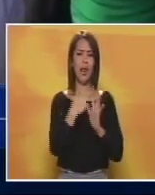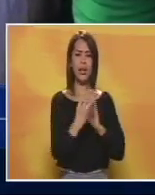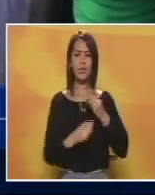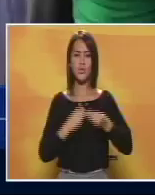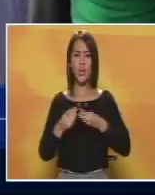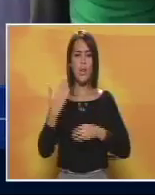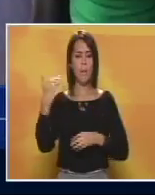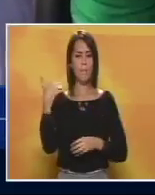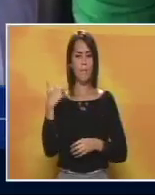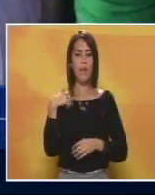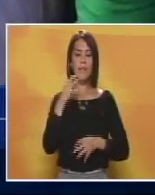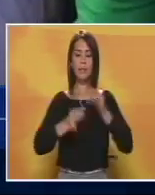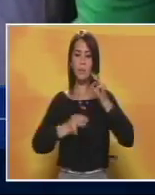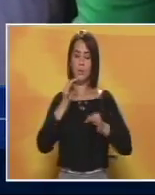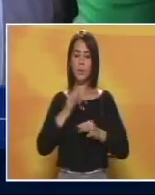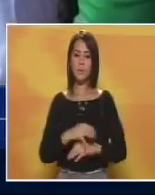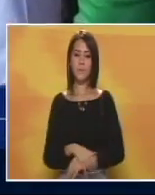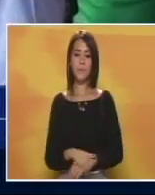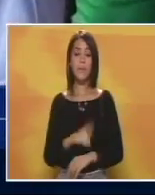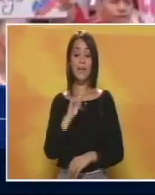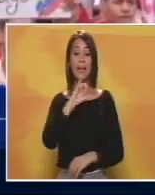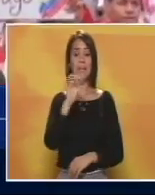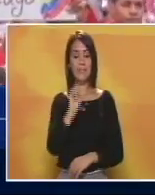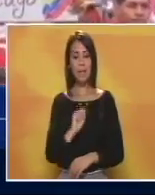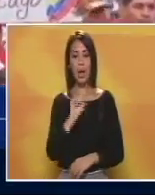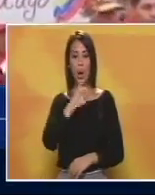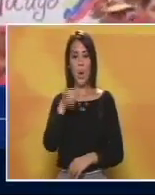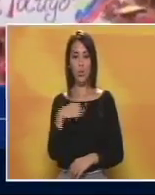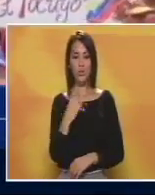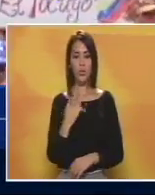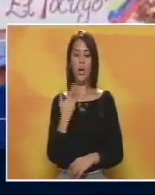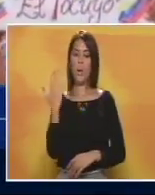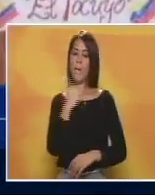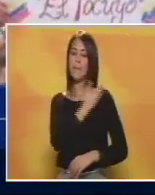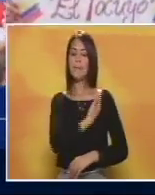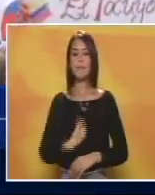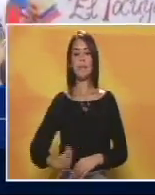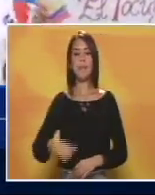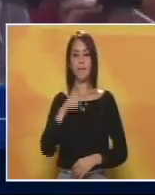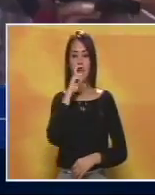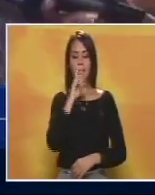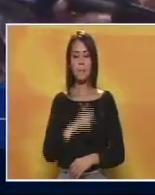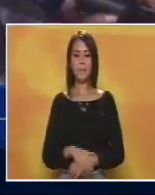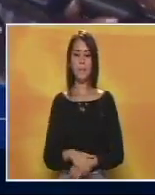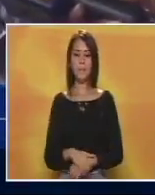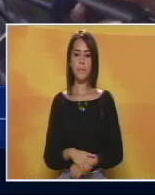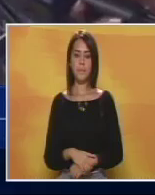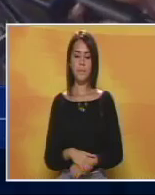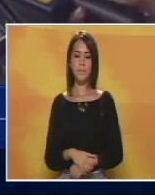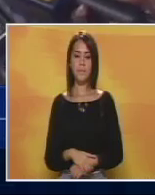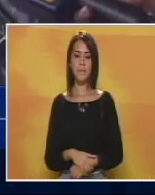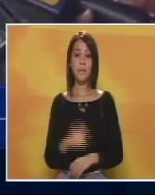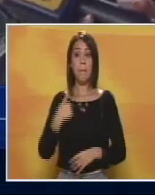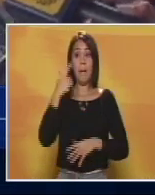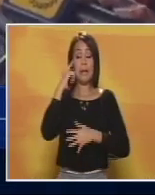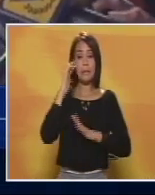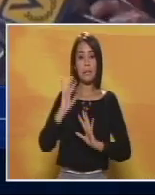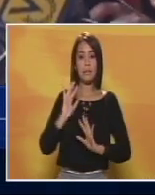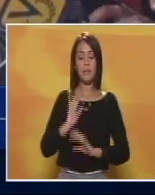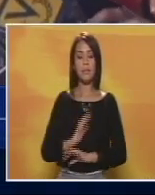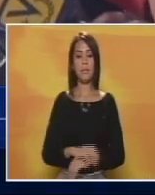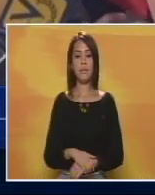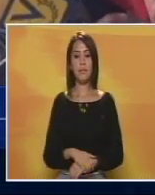ex magistrados del Tribunal Supremo de Justicia contra la gestión del mandatario nacional Nicolás Maduro. Imagínense ustedes. Videoconferencia.